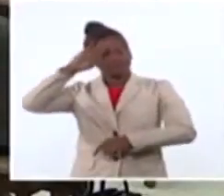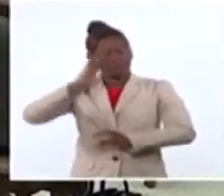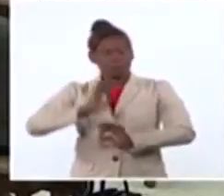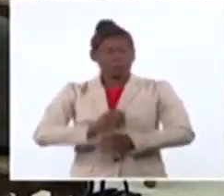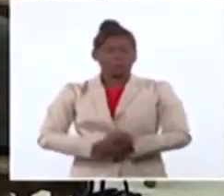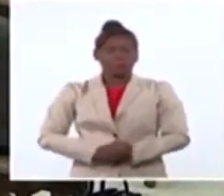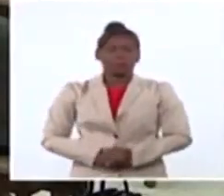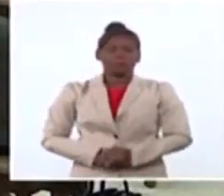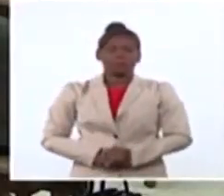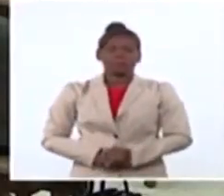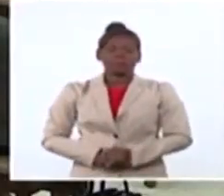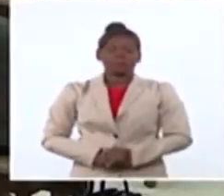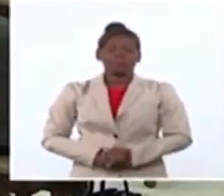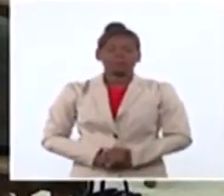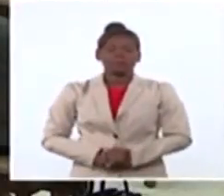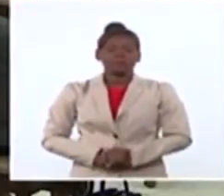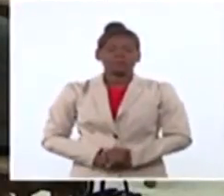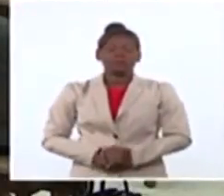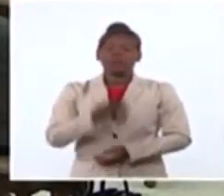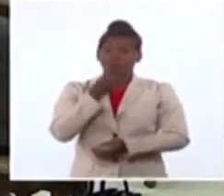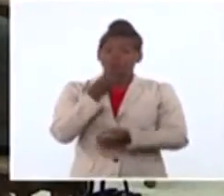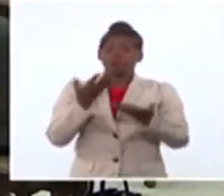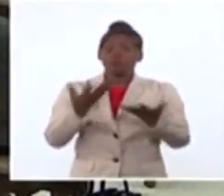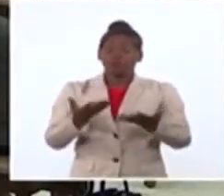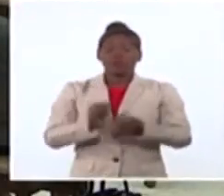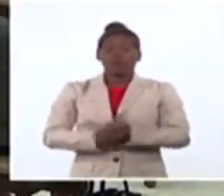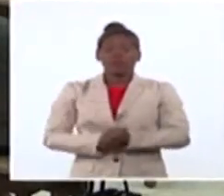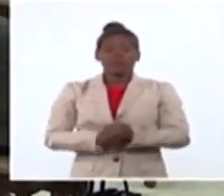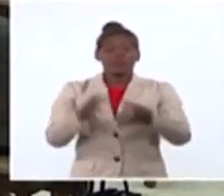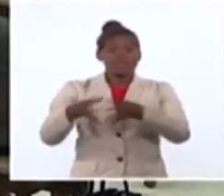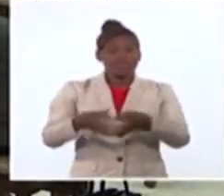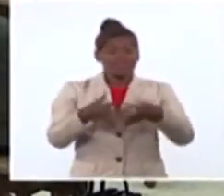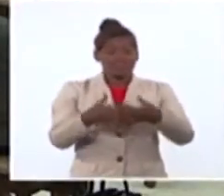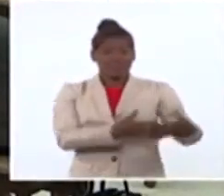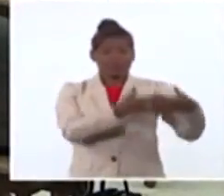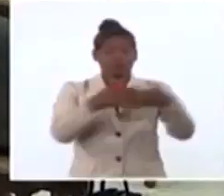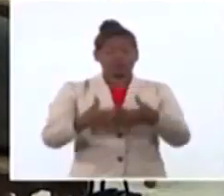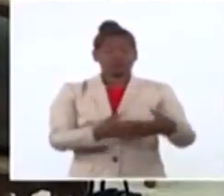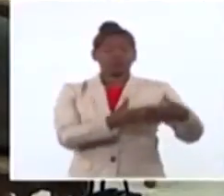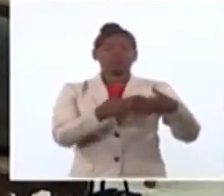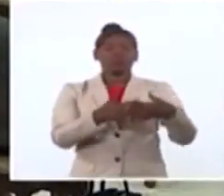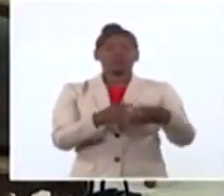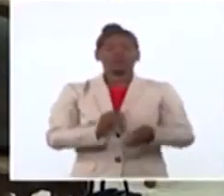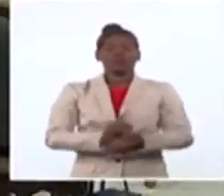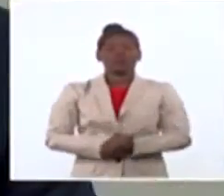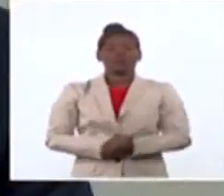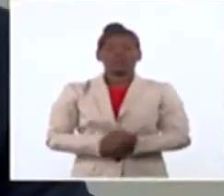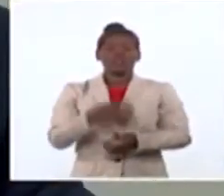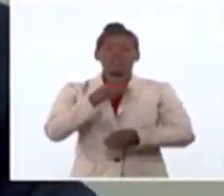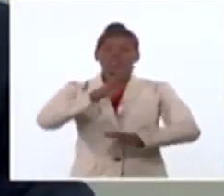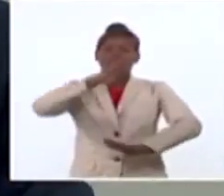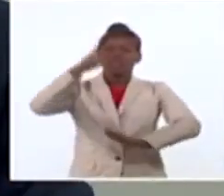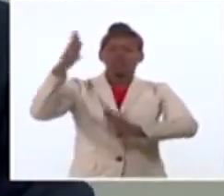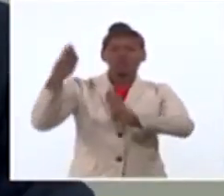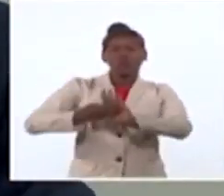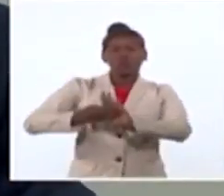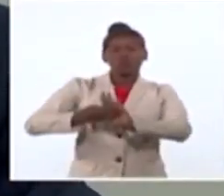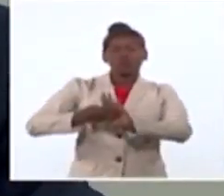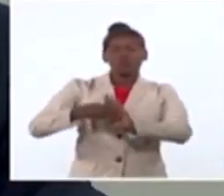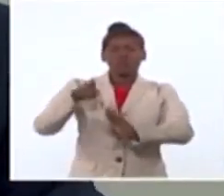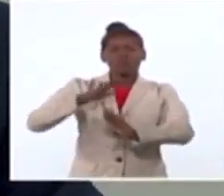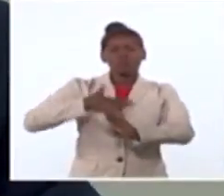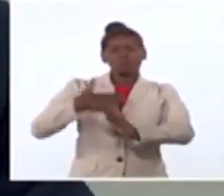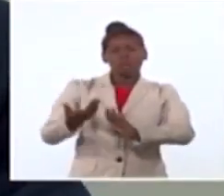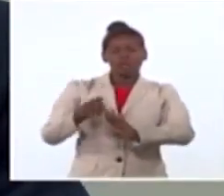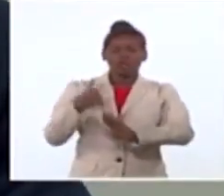que generen, sabe el gobierno de los Estados Unidos, que con sus acciones pretende y